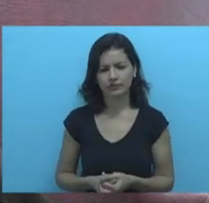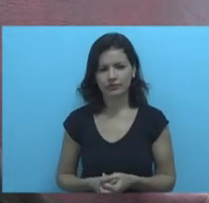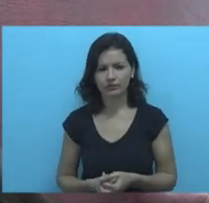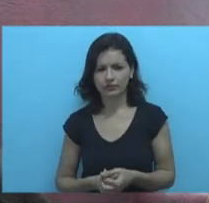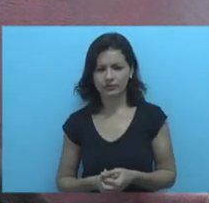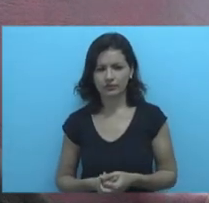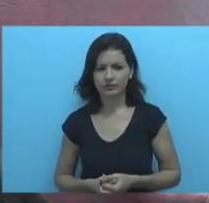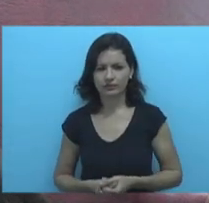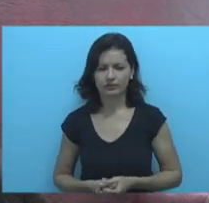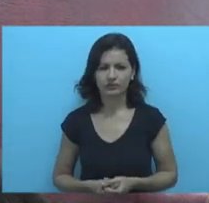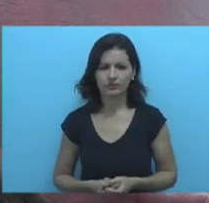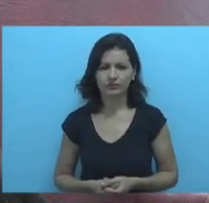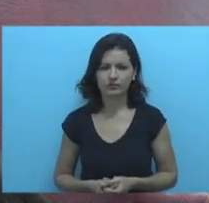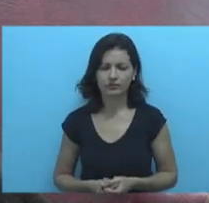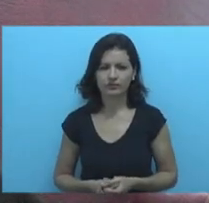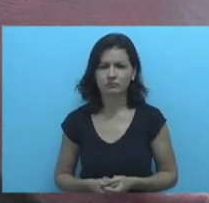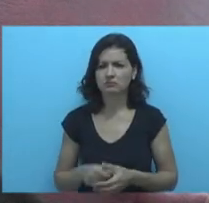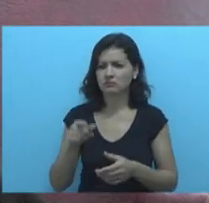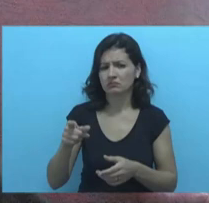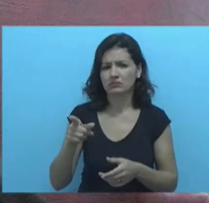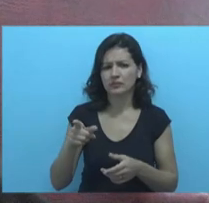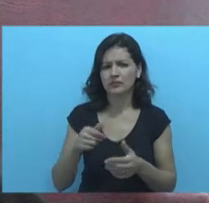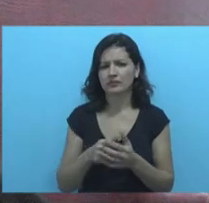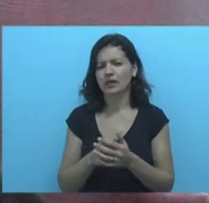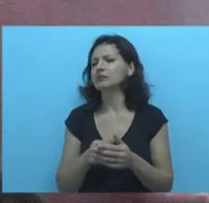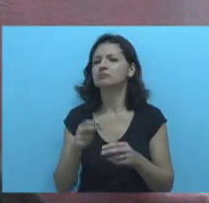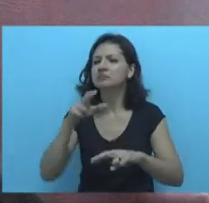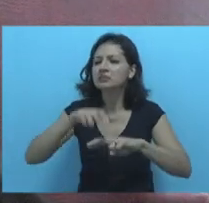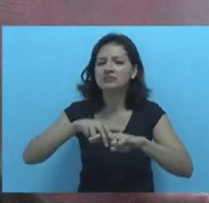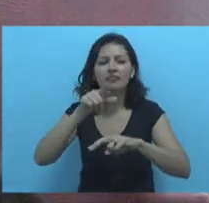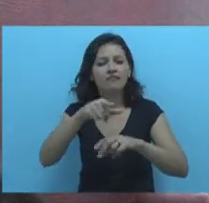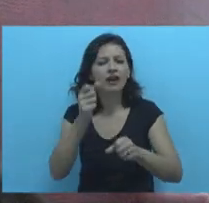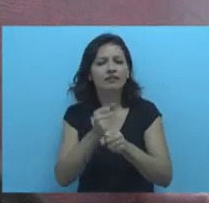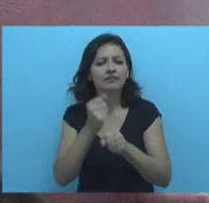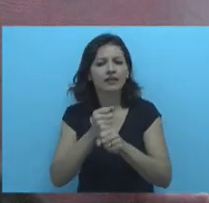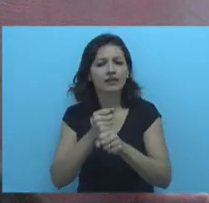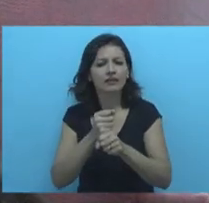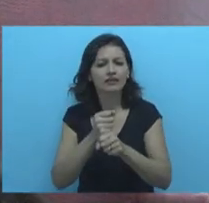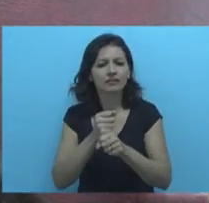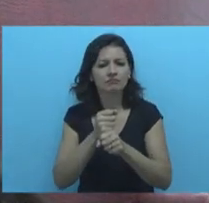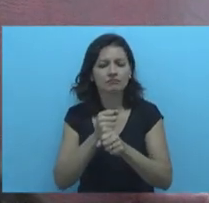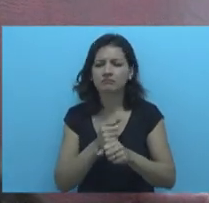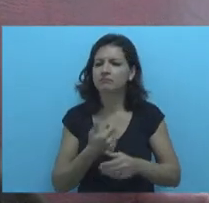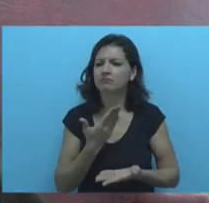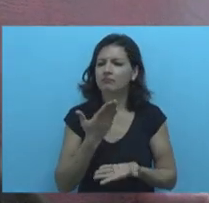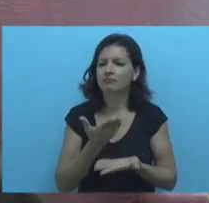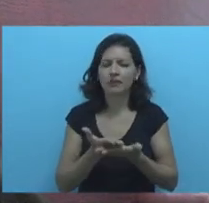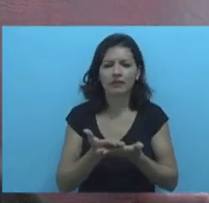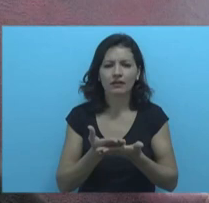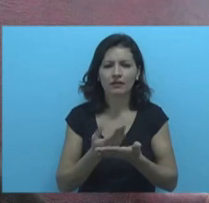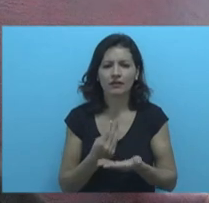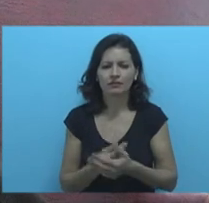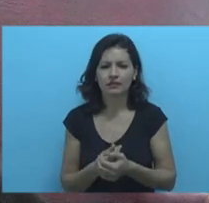todo. Aún con la edad que tenía, se sentaba allí y se ponía al frente de esta cámara cuando podía